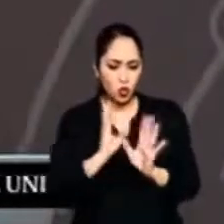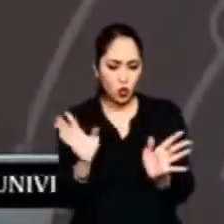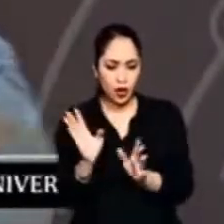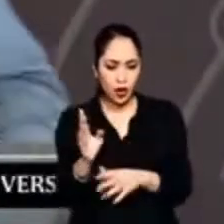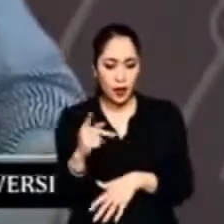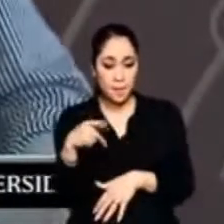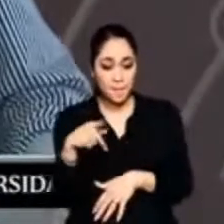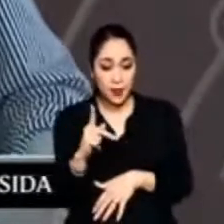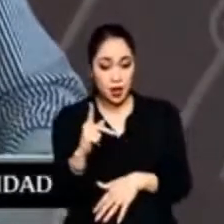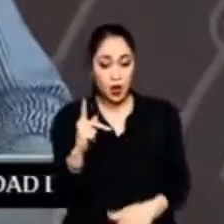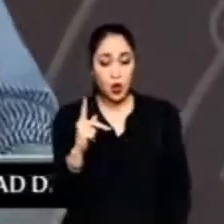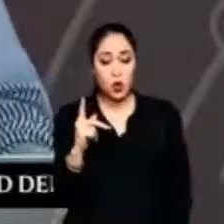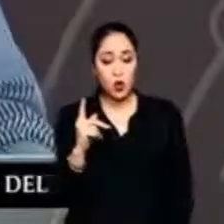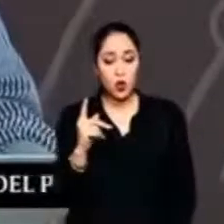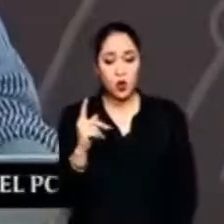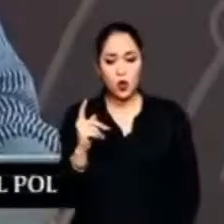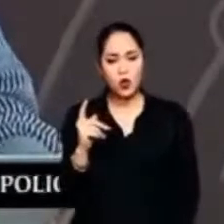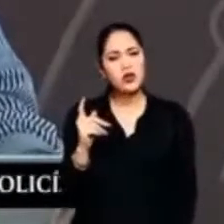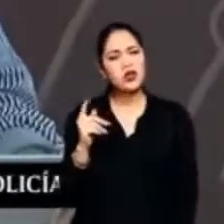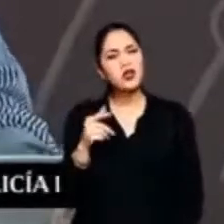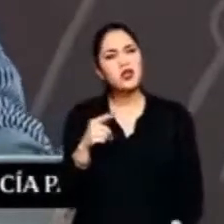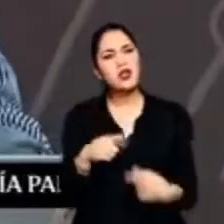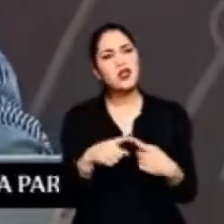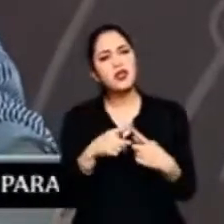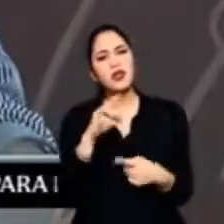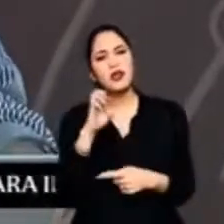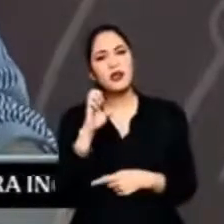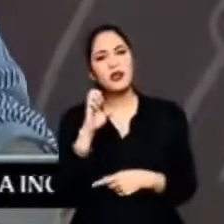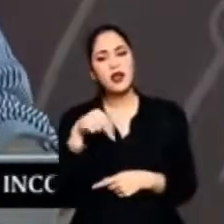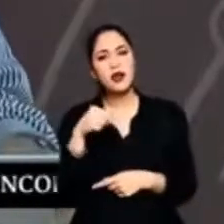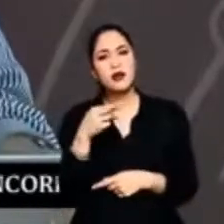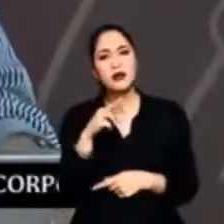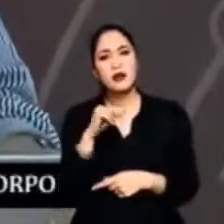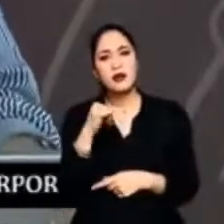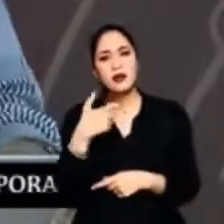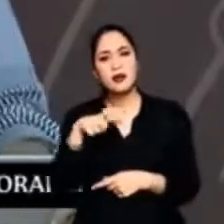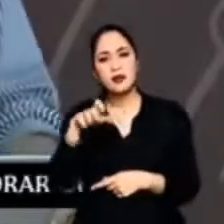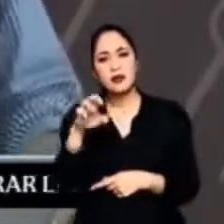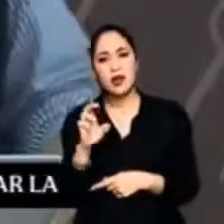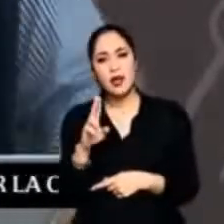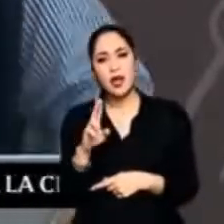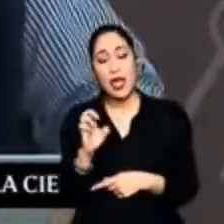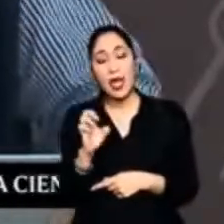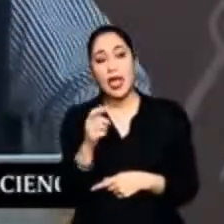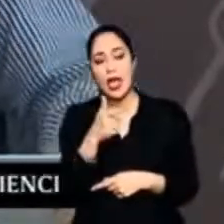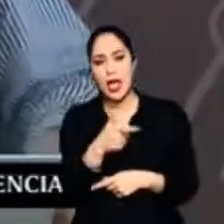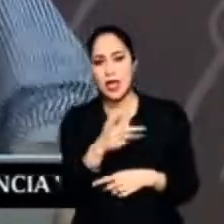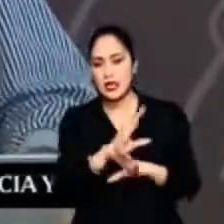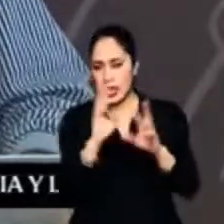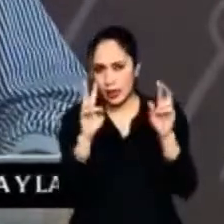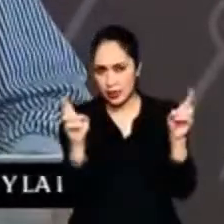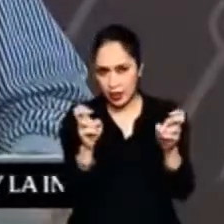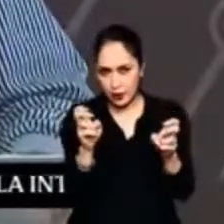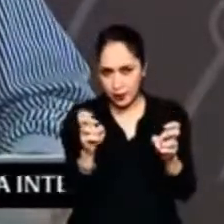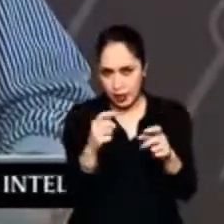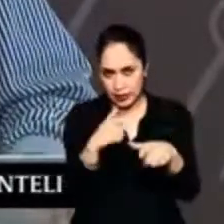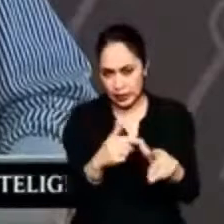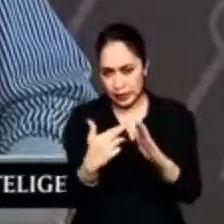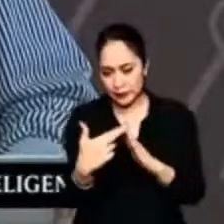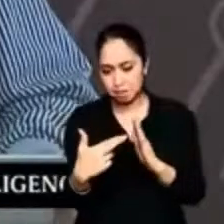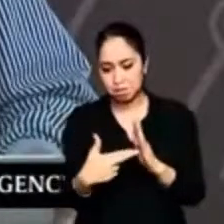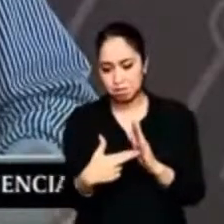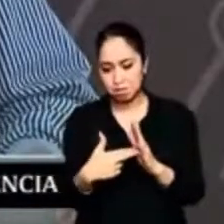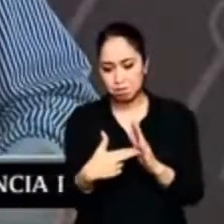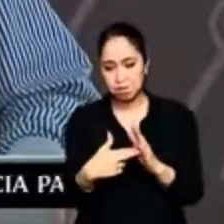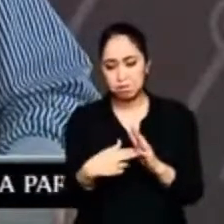indicación a Enrique Díaz que me vean ese tema. No vamos a quitar, bueno, en todo caso estaríamos con